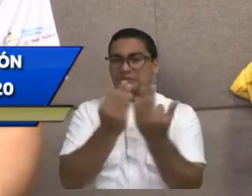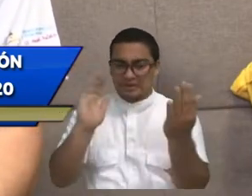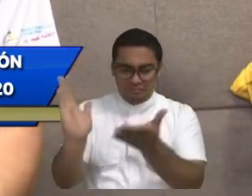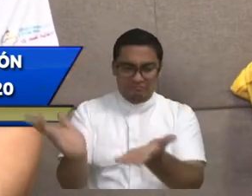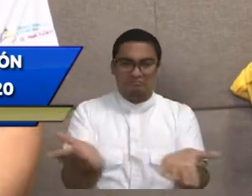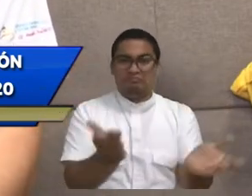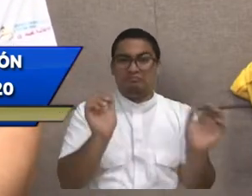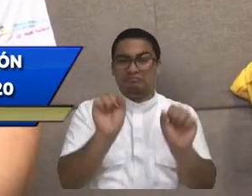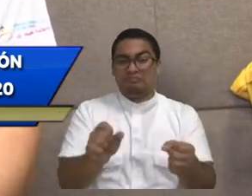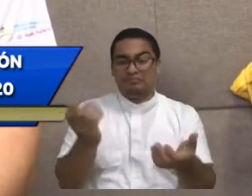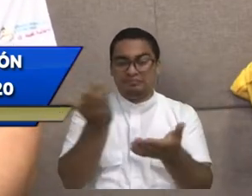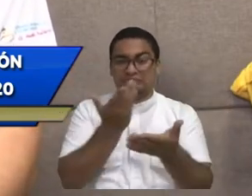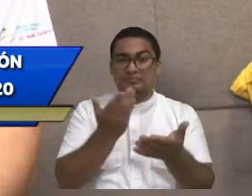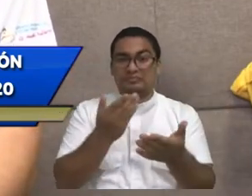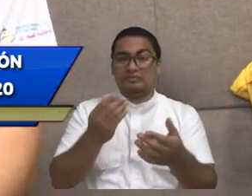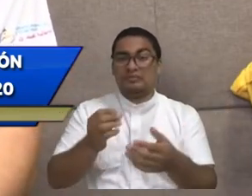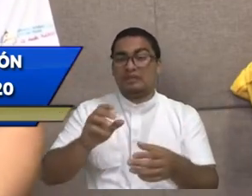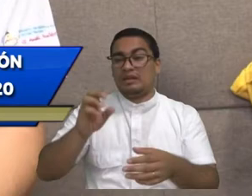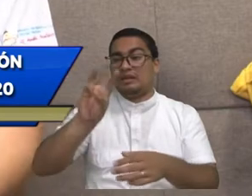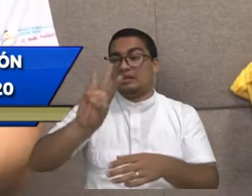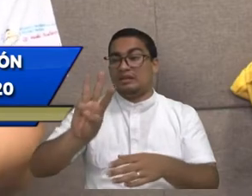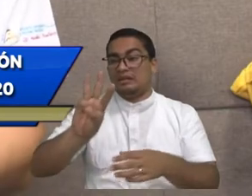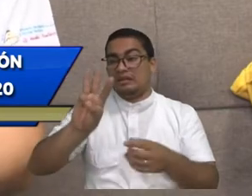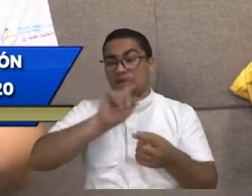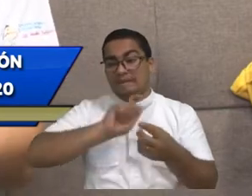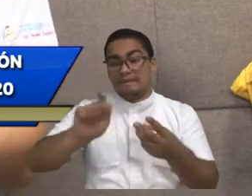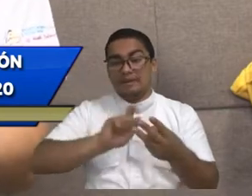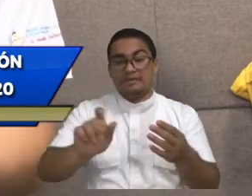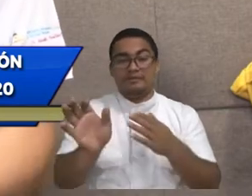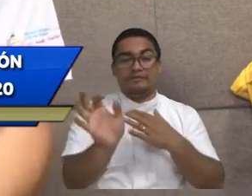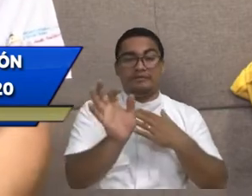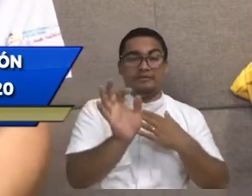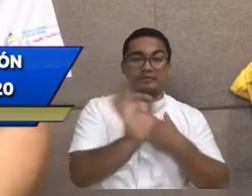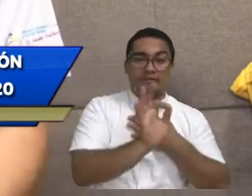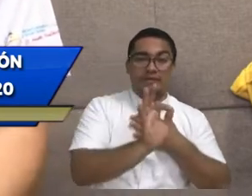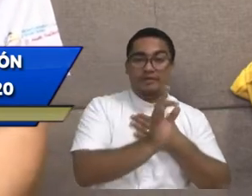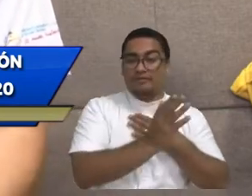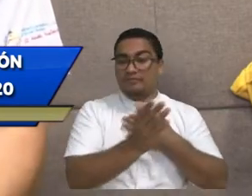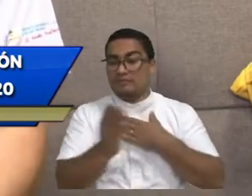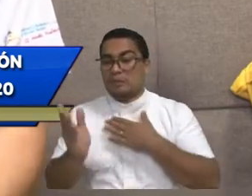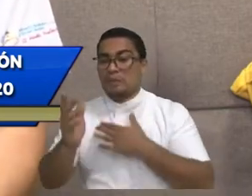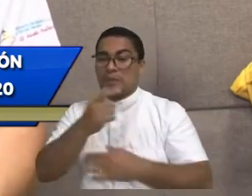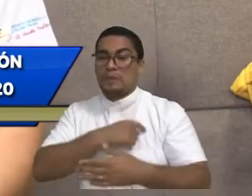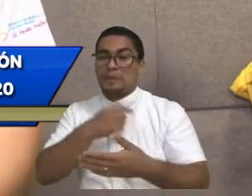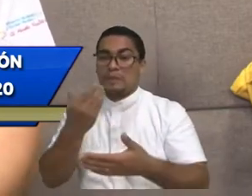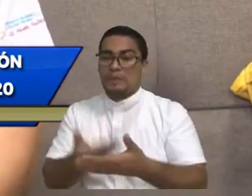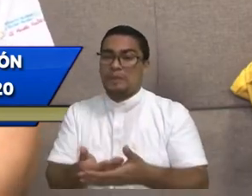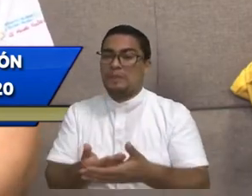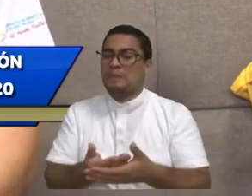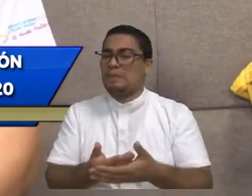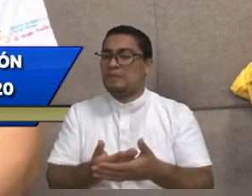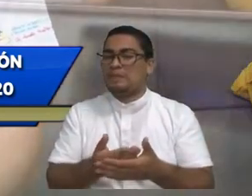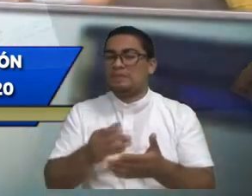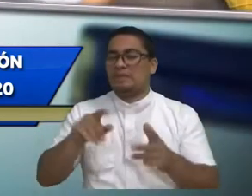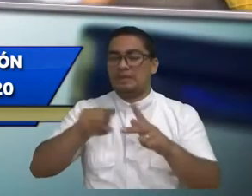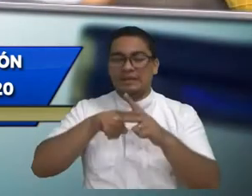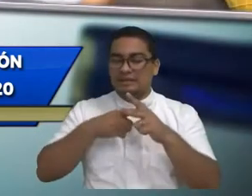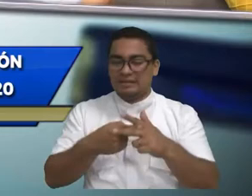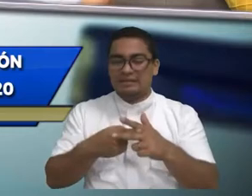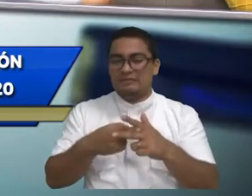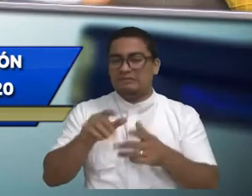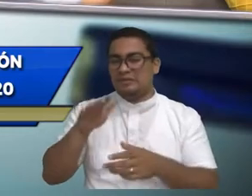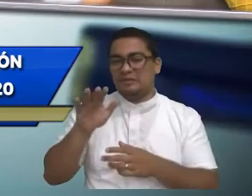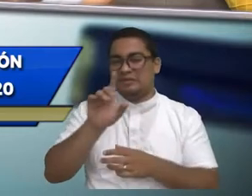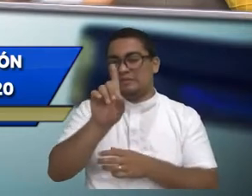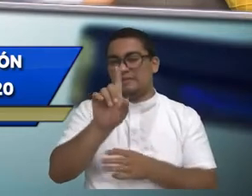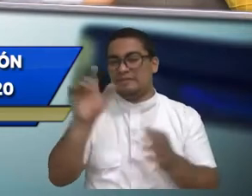para este primer trimestre febrero marzo vera que estaremos iniciando nosotros tenemos programado arrancar con poco más